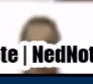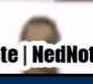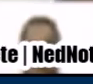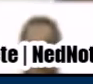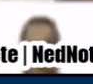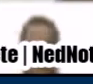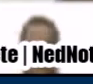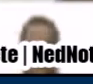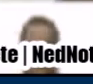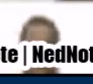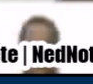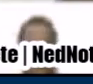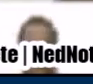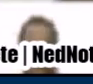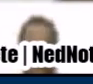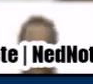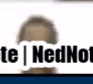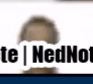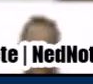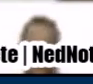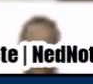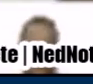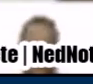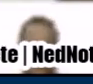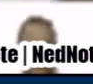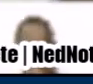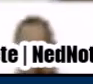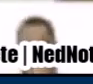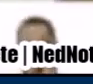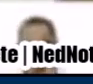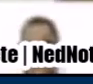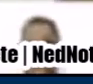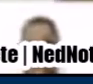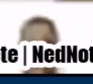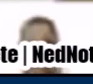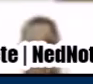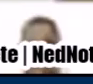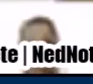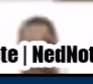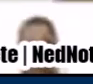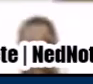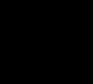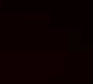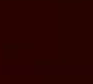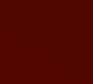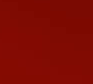por lograr los mecanismos de solución y alternativas para Venezuela. Muchísimas gracias.